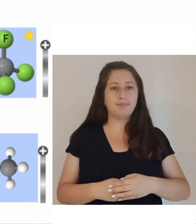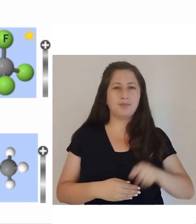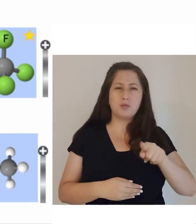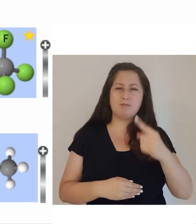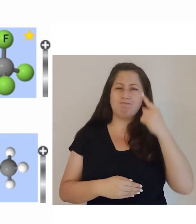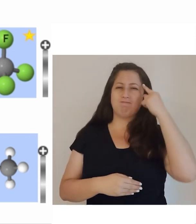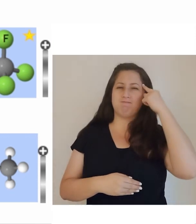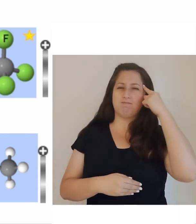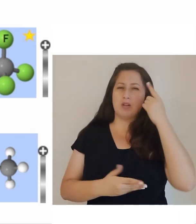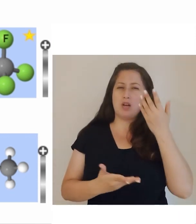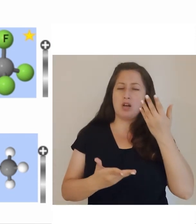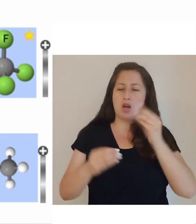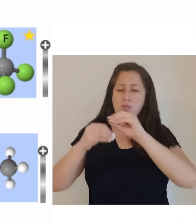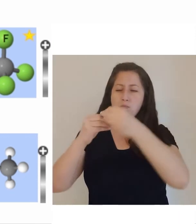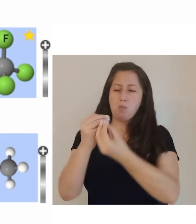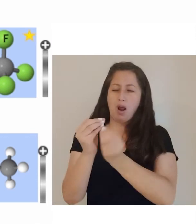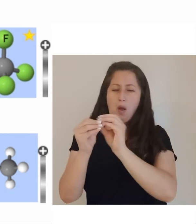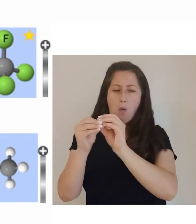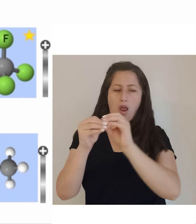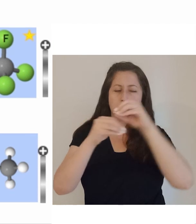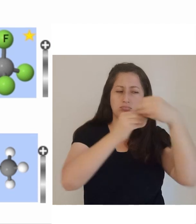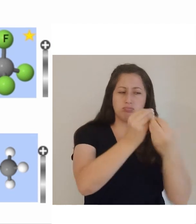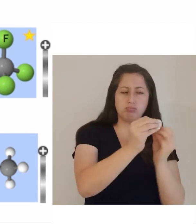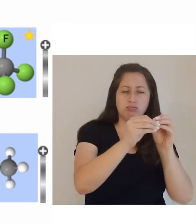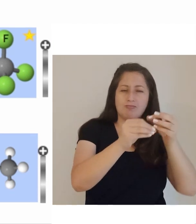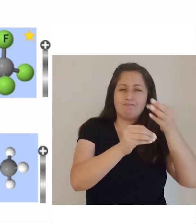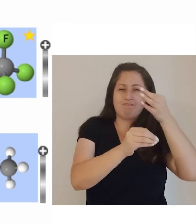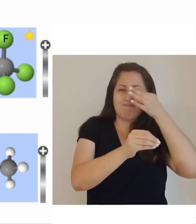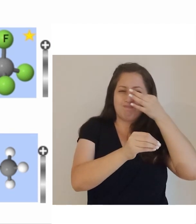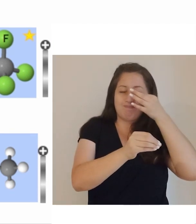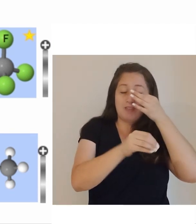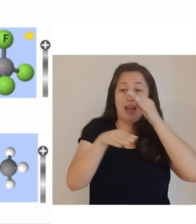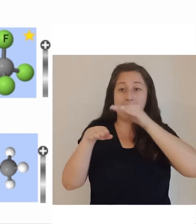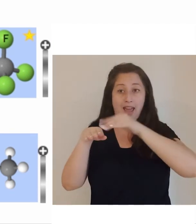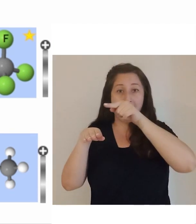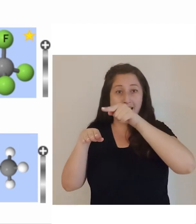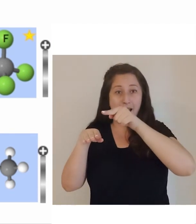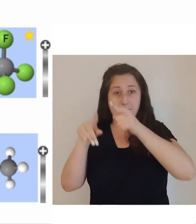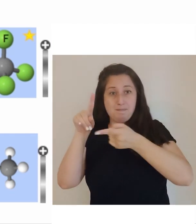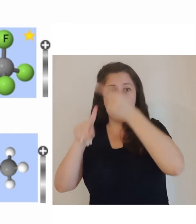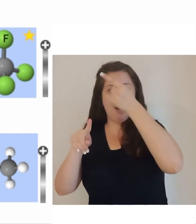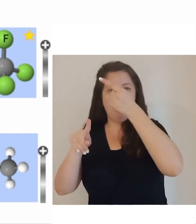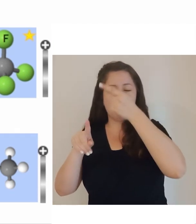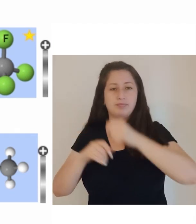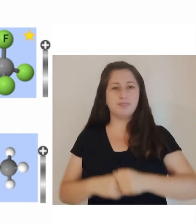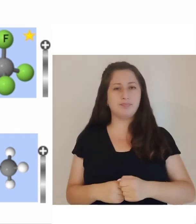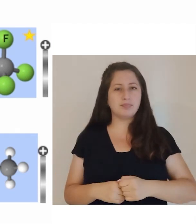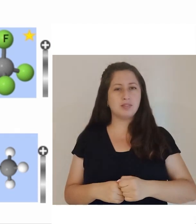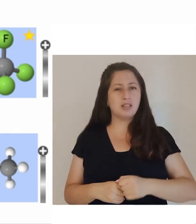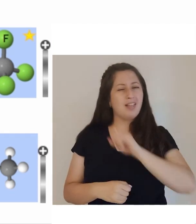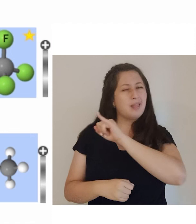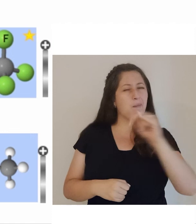Considerando como la posición inicial de cada molécula las que ves a la izquierda, ¿cuáles crees que serán